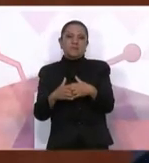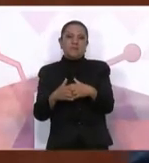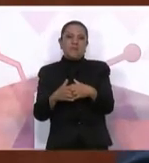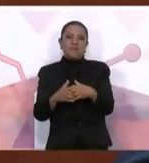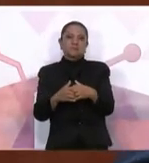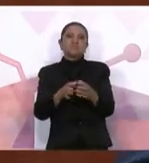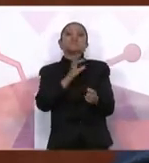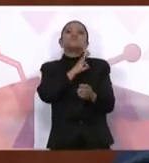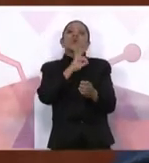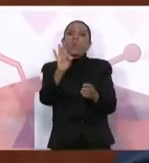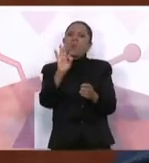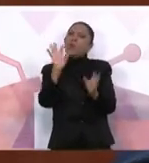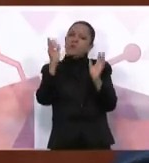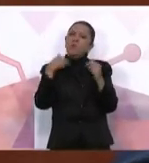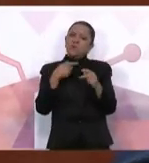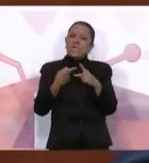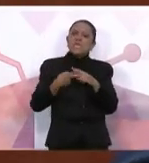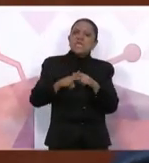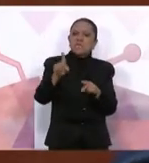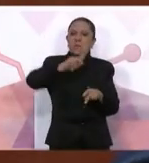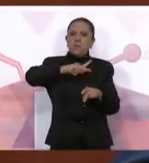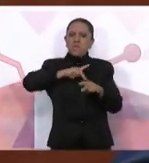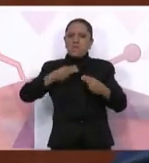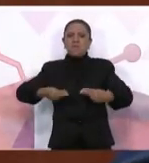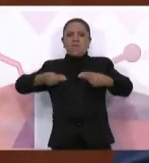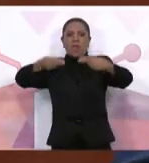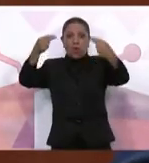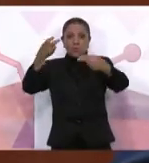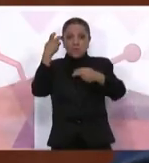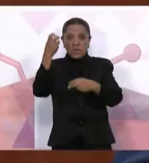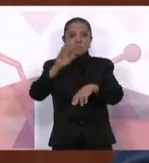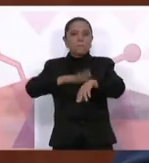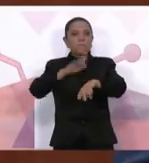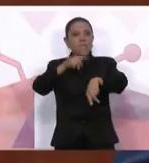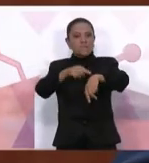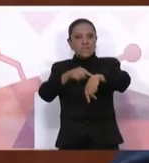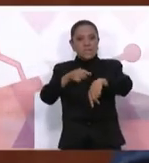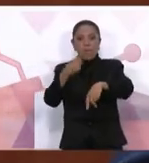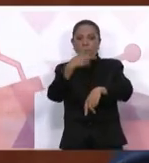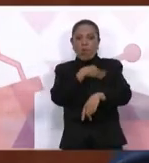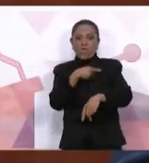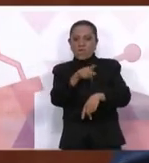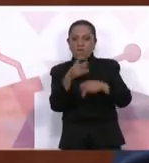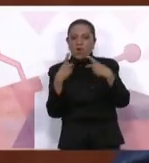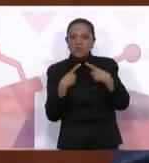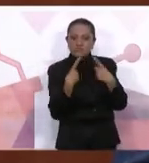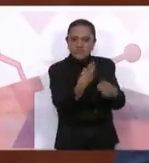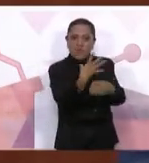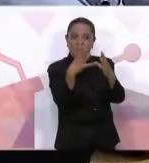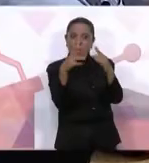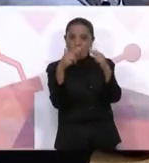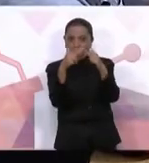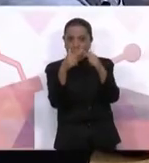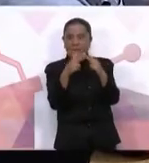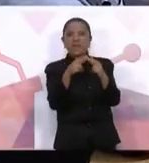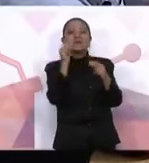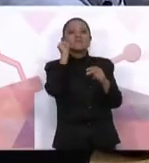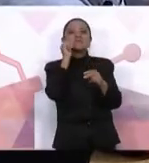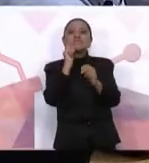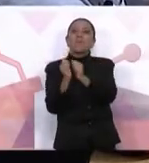tu propio negocio y con esto destinarle más tiempo los hijos y a tu hogar siempre estaremos del lado de las mujeres bien